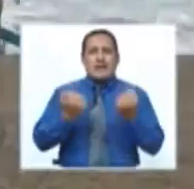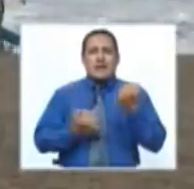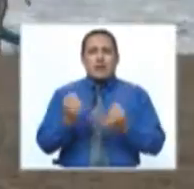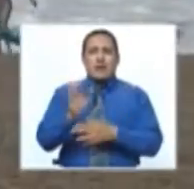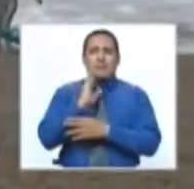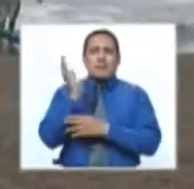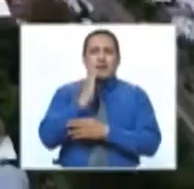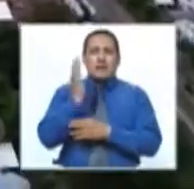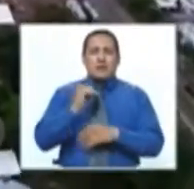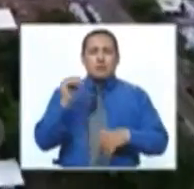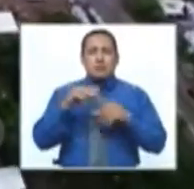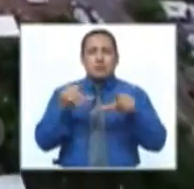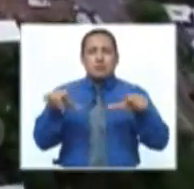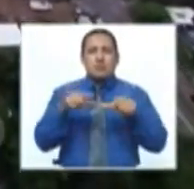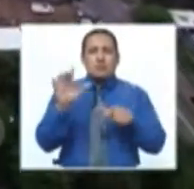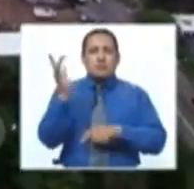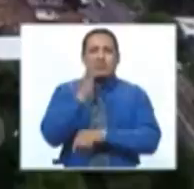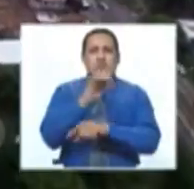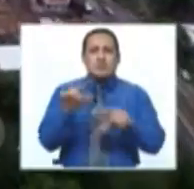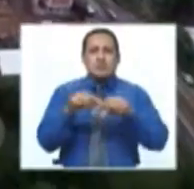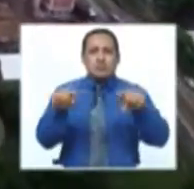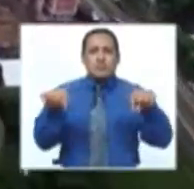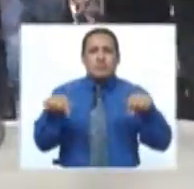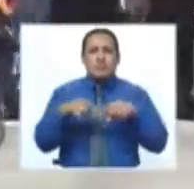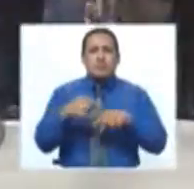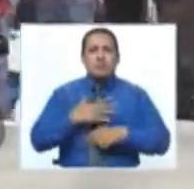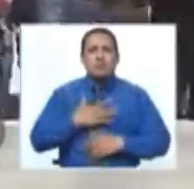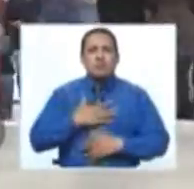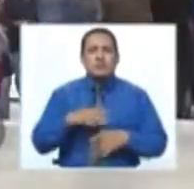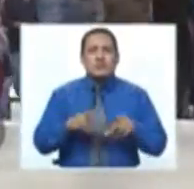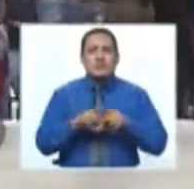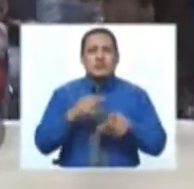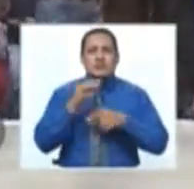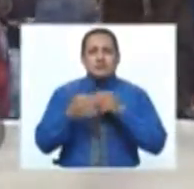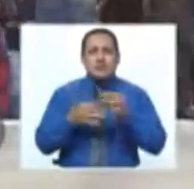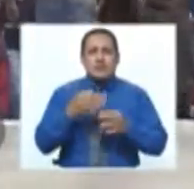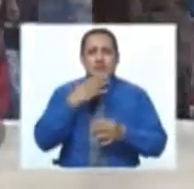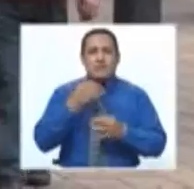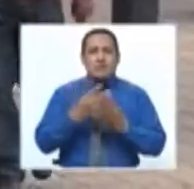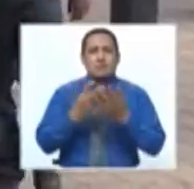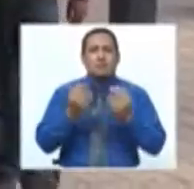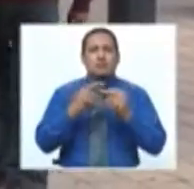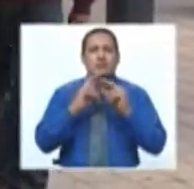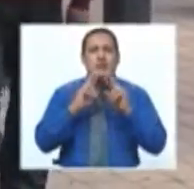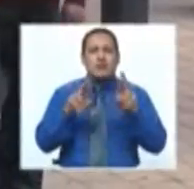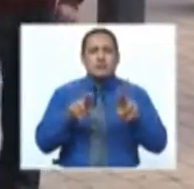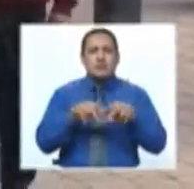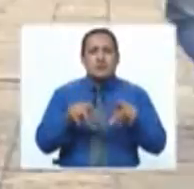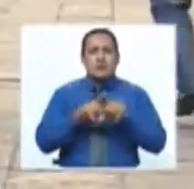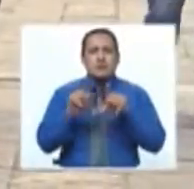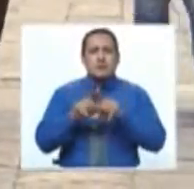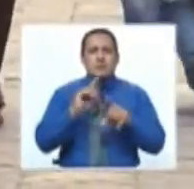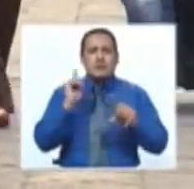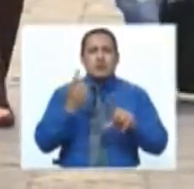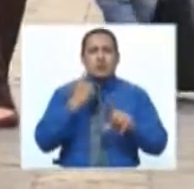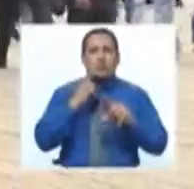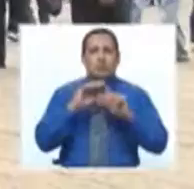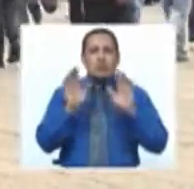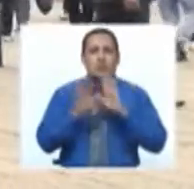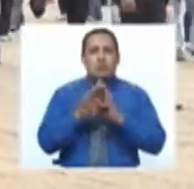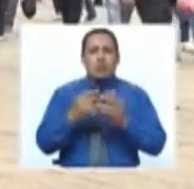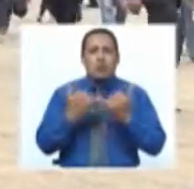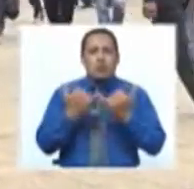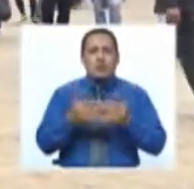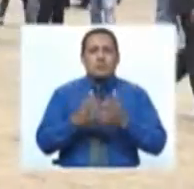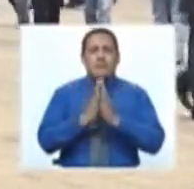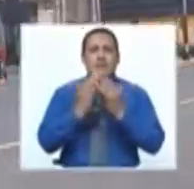la playa, los bosques y hasta un terreno baldío? Puede que de hecho surjan muchas respuestas, pero la que hoy nos